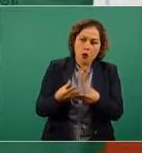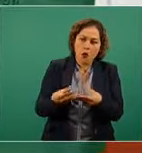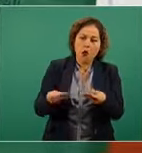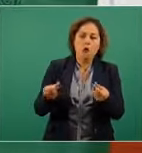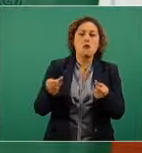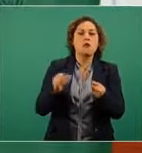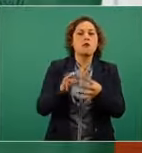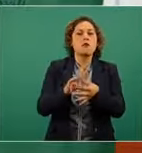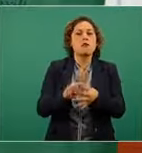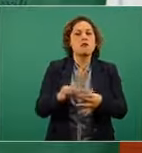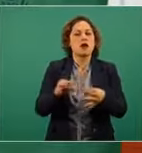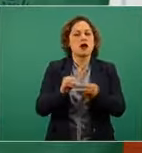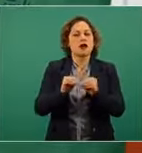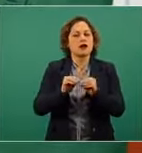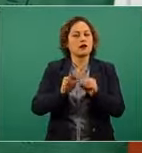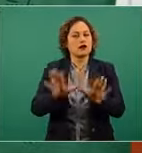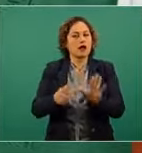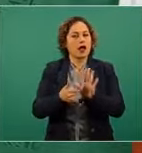y se